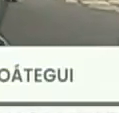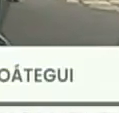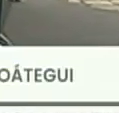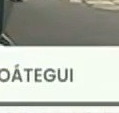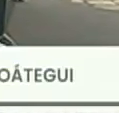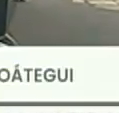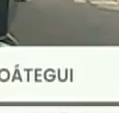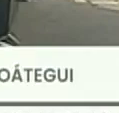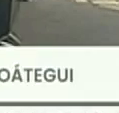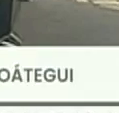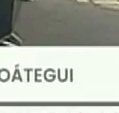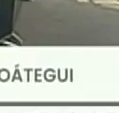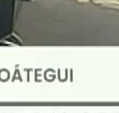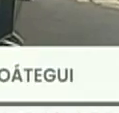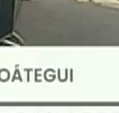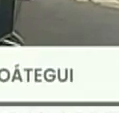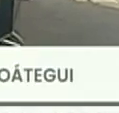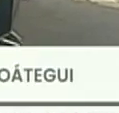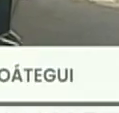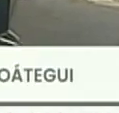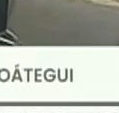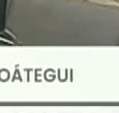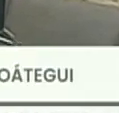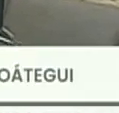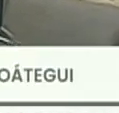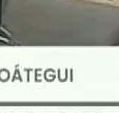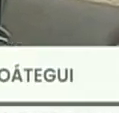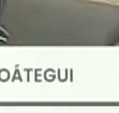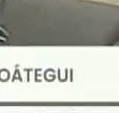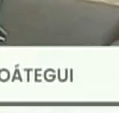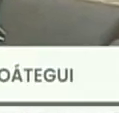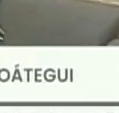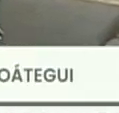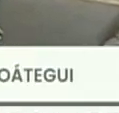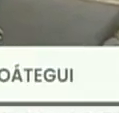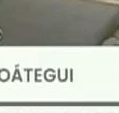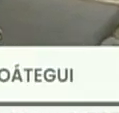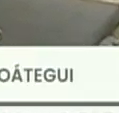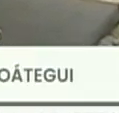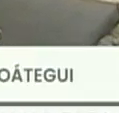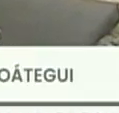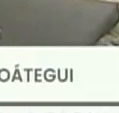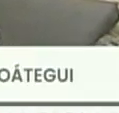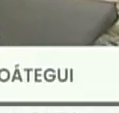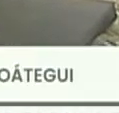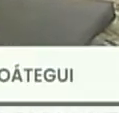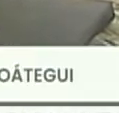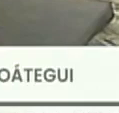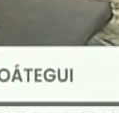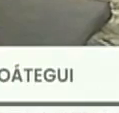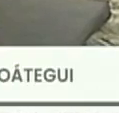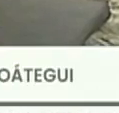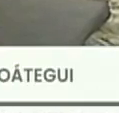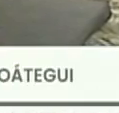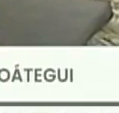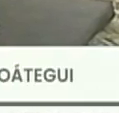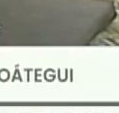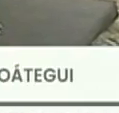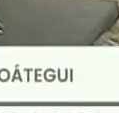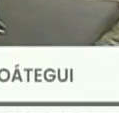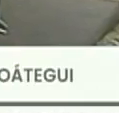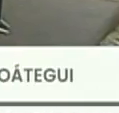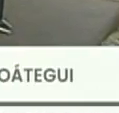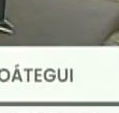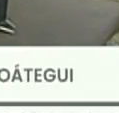3.137, Miranda, 1.505, La Guaira, 1.228,